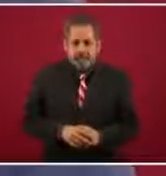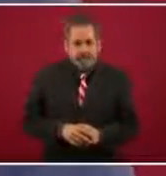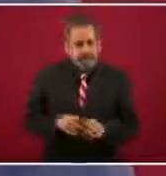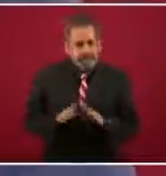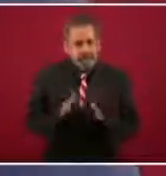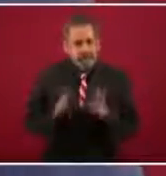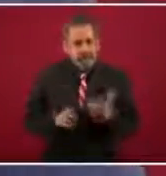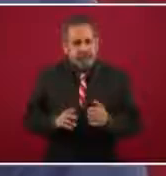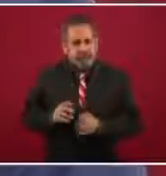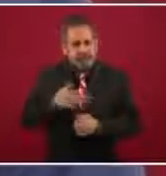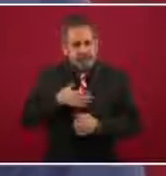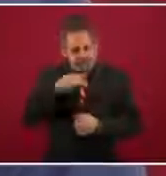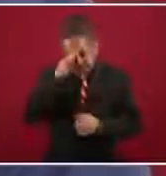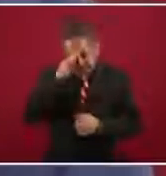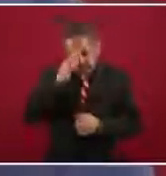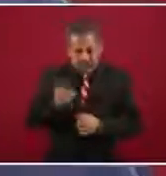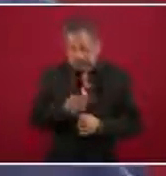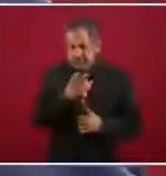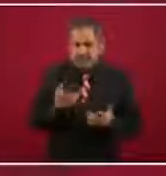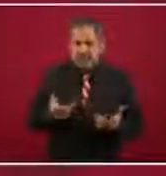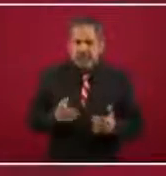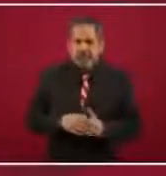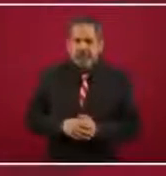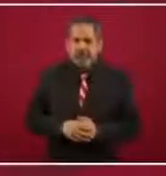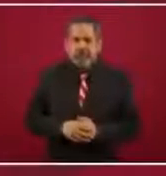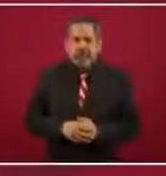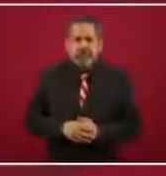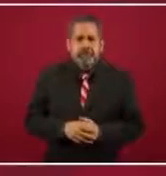Pero yo pregunto, ¿no? A ver,